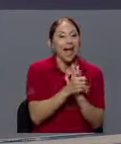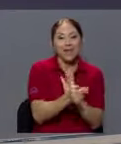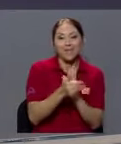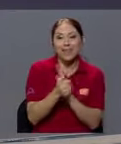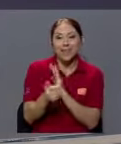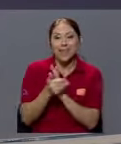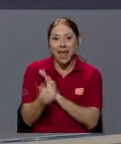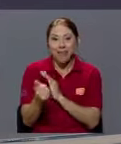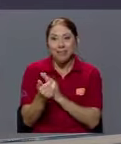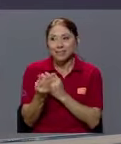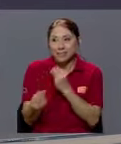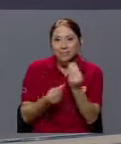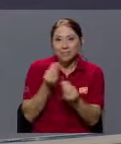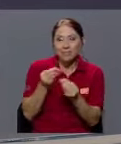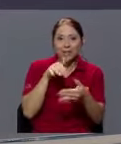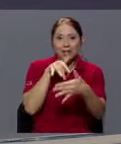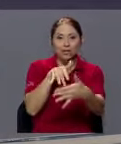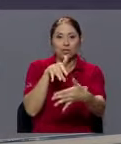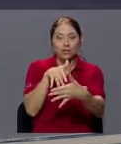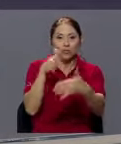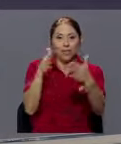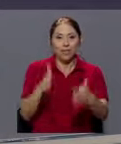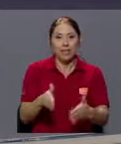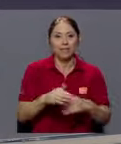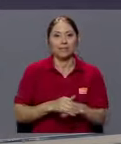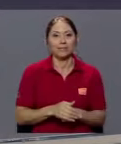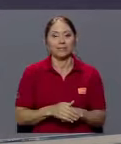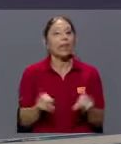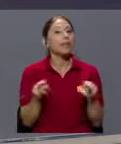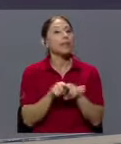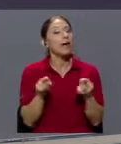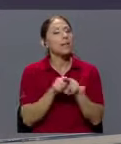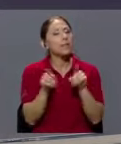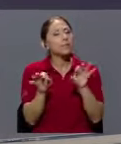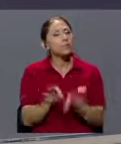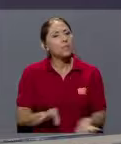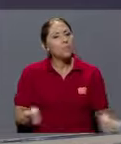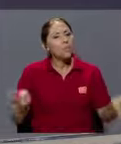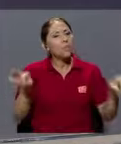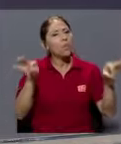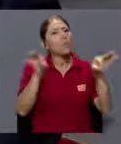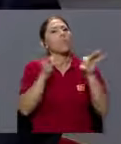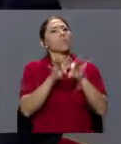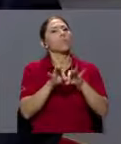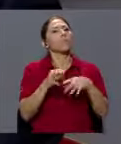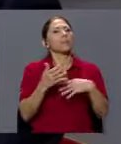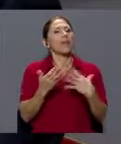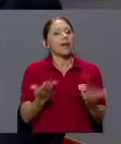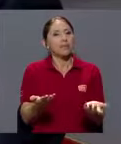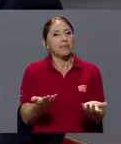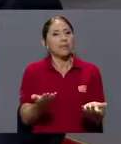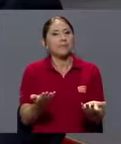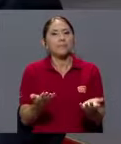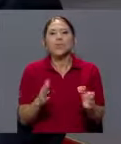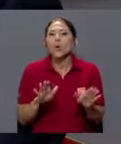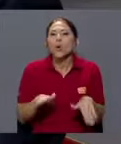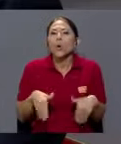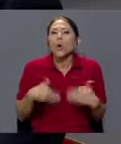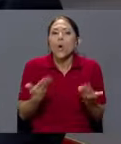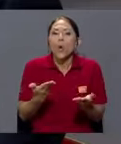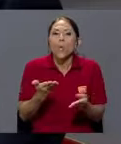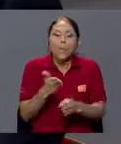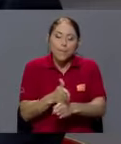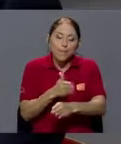los estudiantes. Me parece que hay un elemento que es muy importante que no debe quedarse de lado: